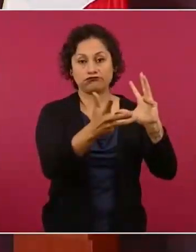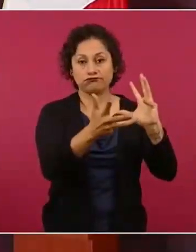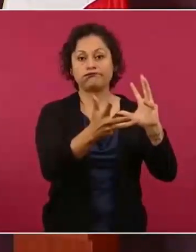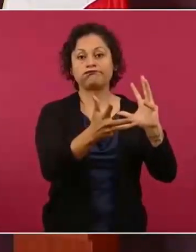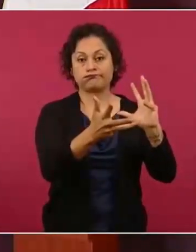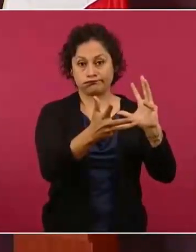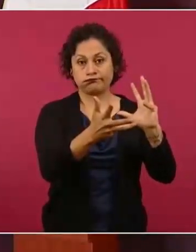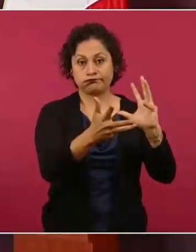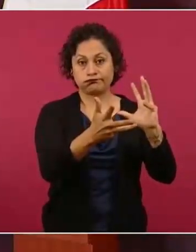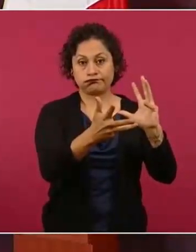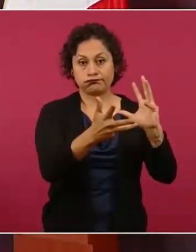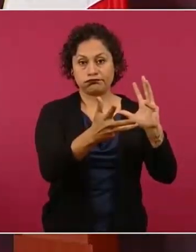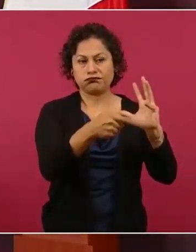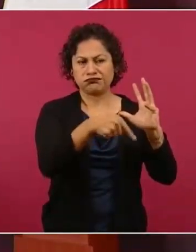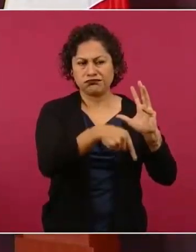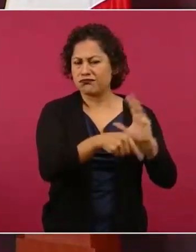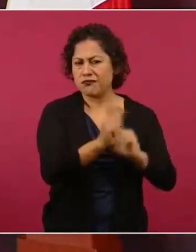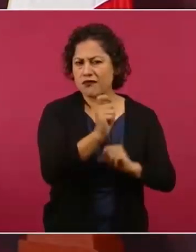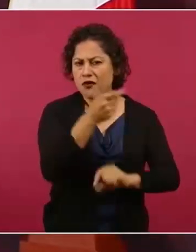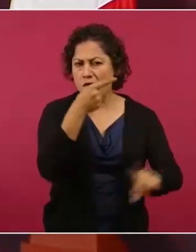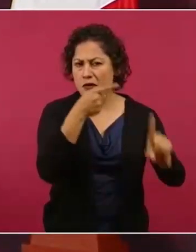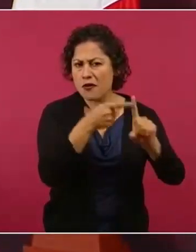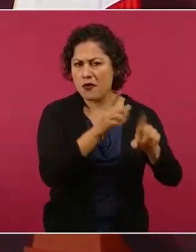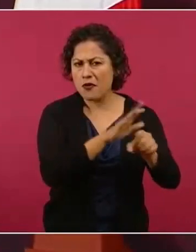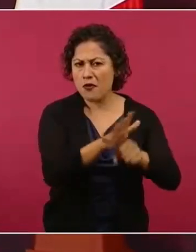para terminar culpando